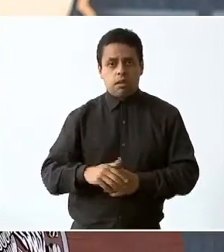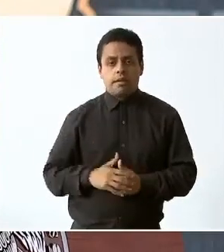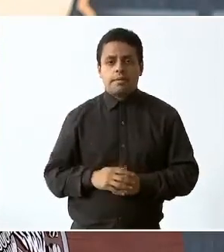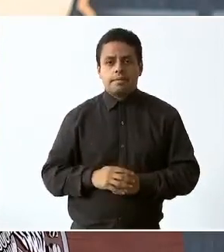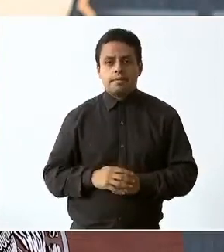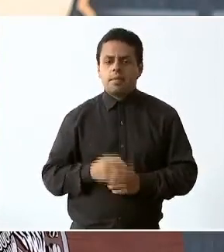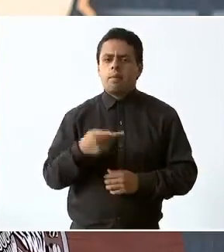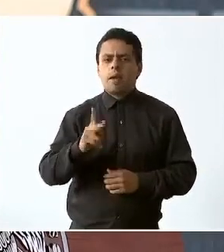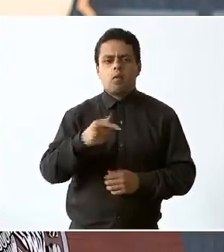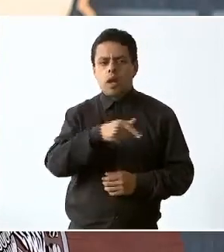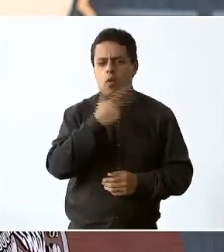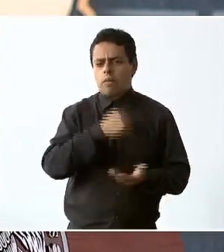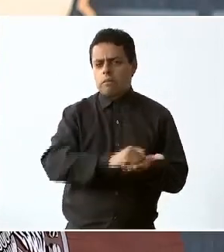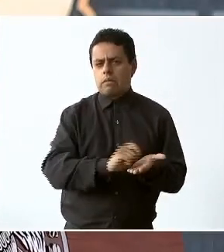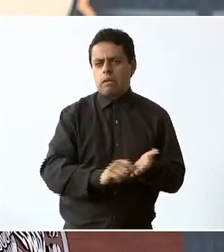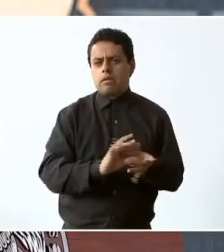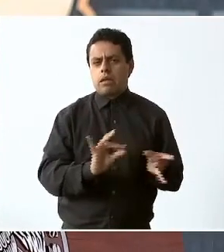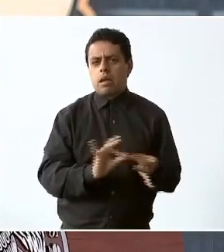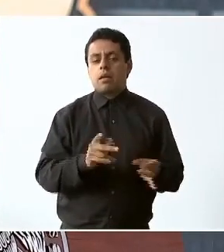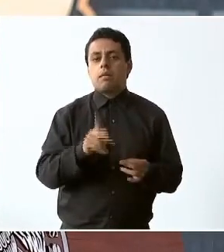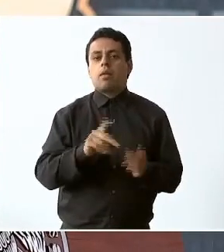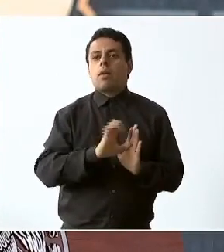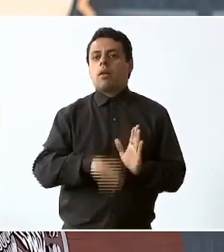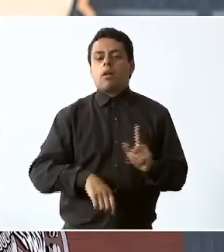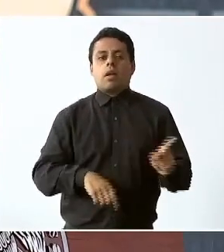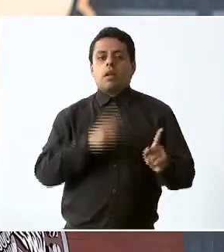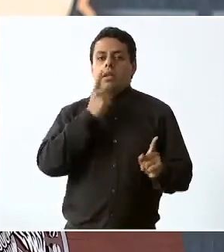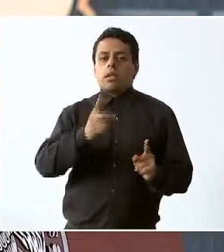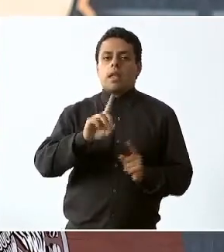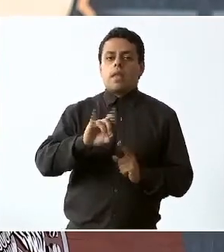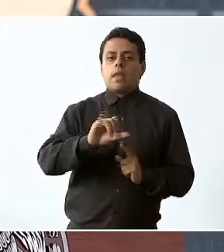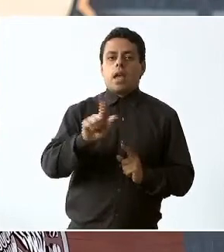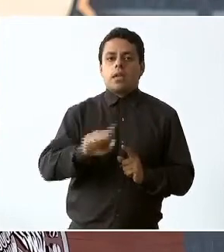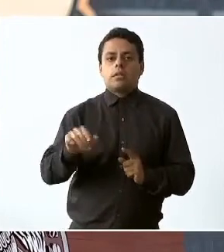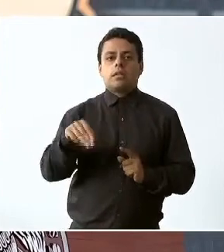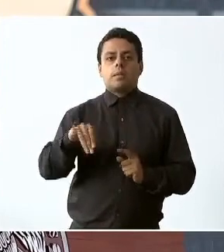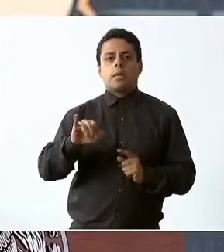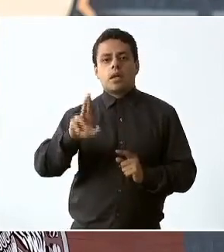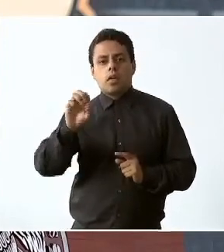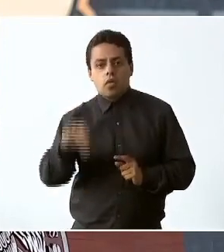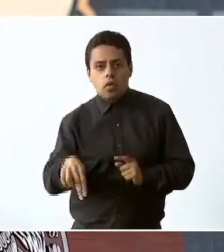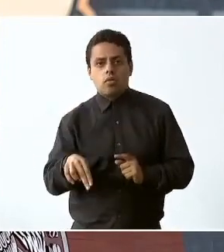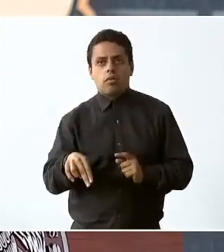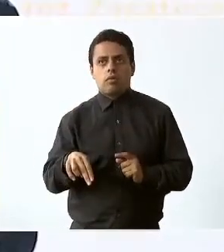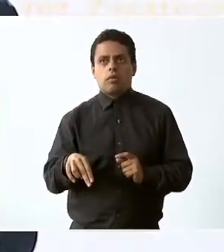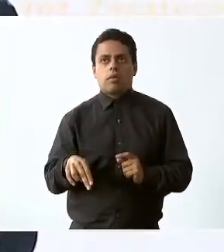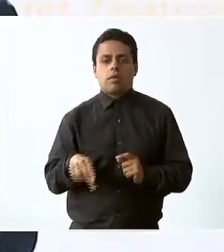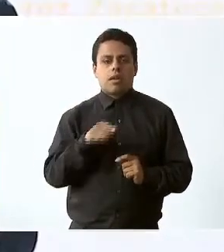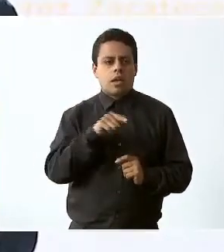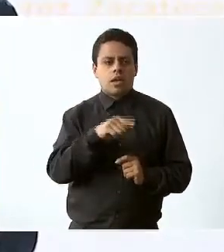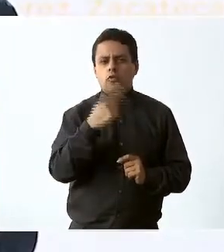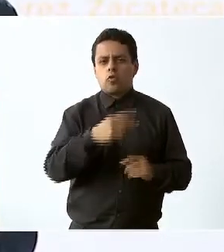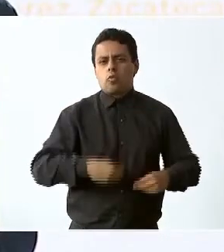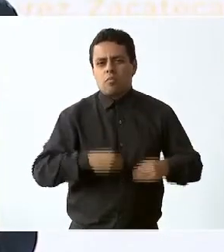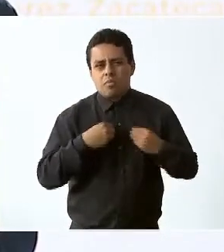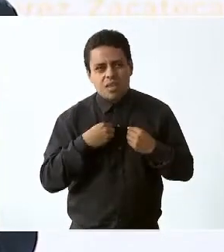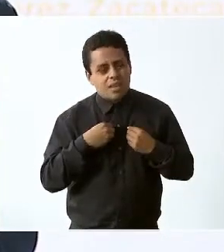Sin embargo, la vida pública de Díaz Mirón es hasta vergonzosa.